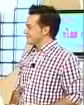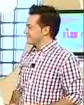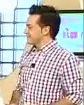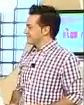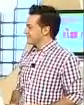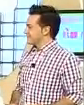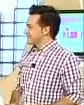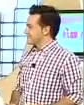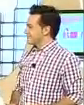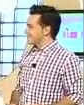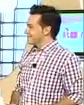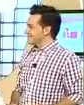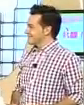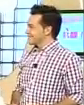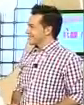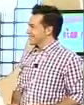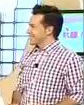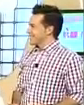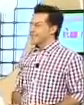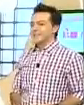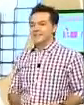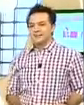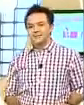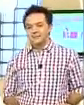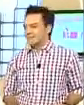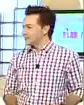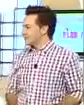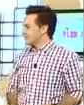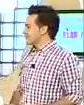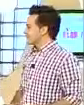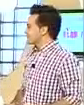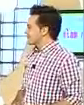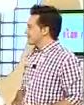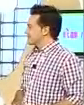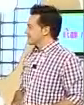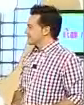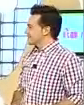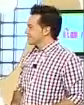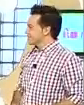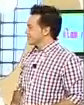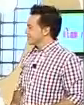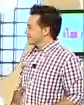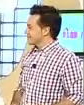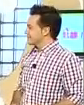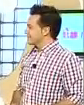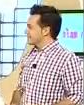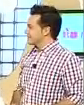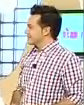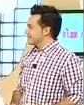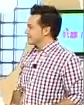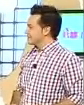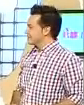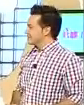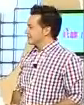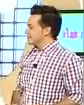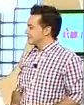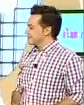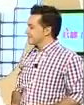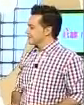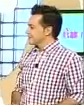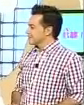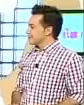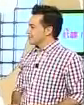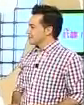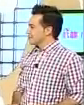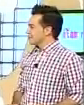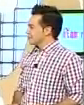no es pues un poco complicado, ¿no? Me imagino que hay que hablar lentamente para traducir todo como es. Sí, bueno, no hace falta que el